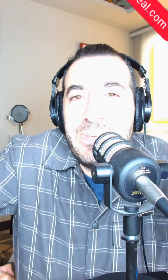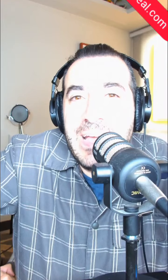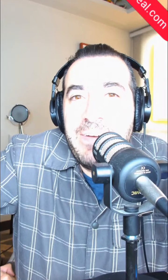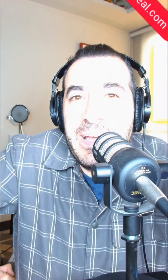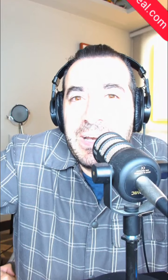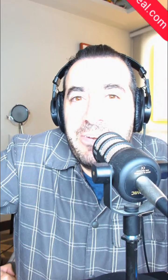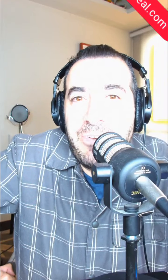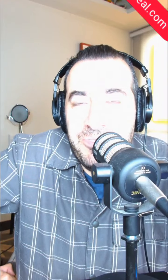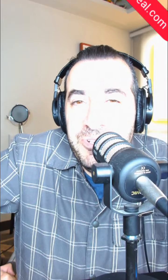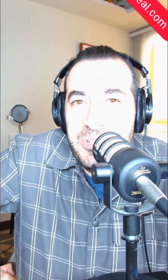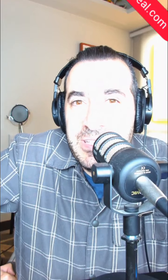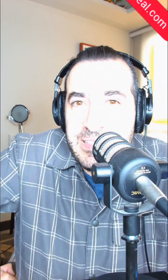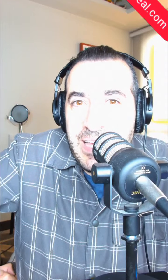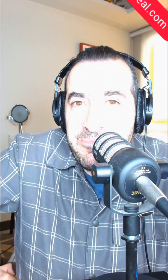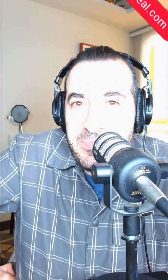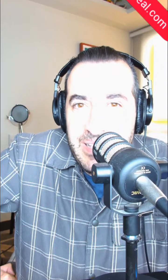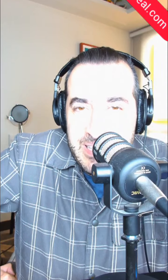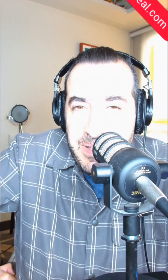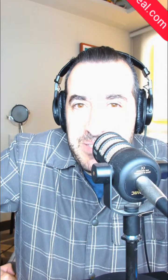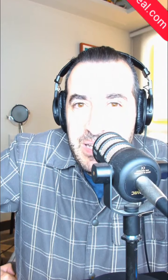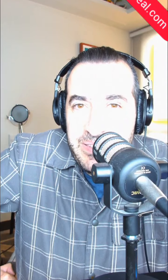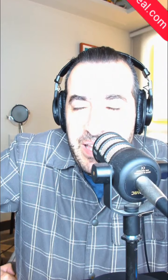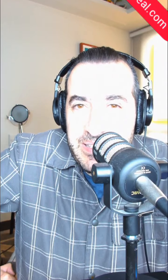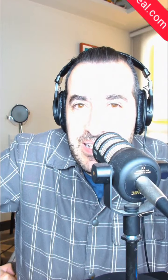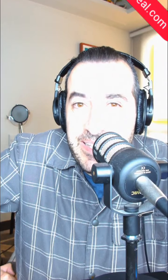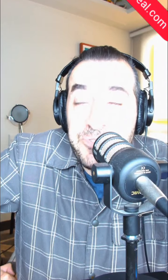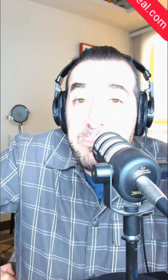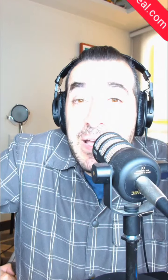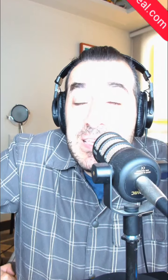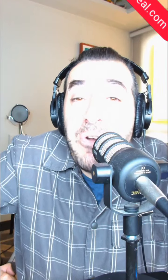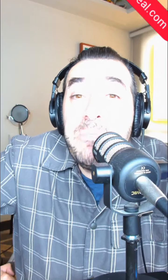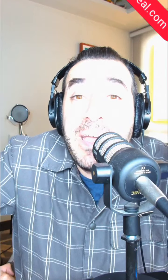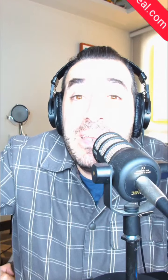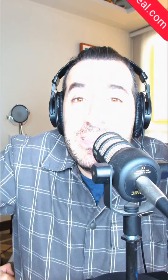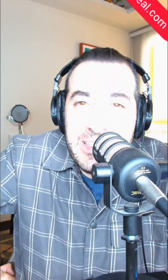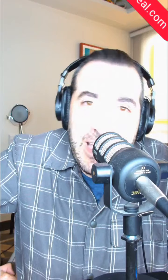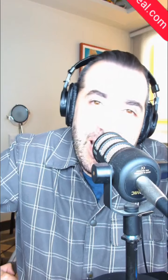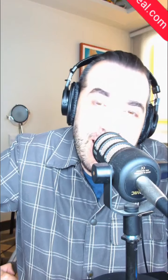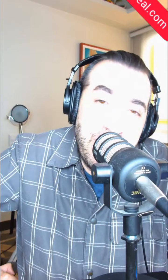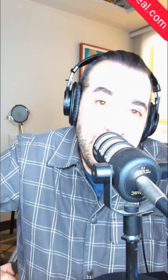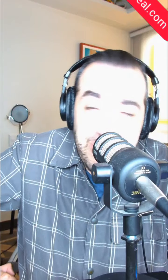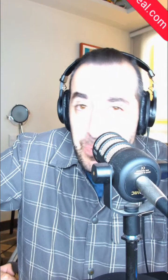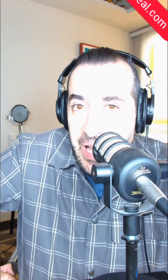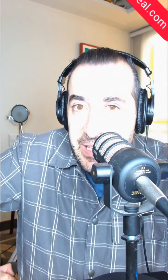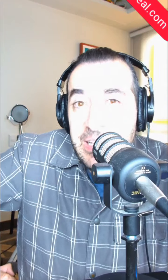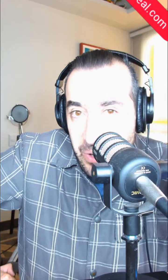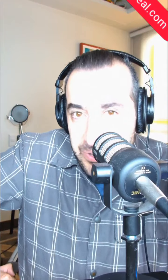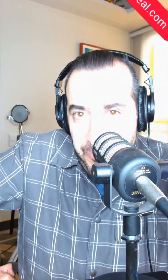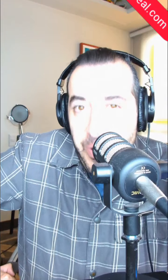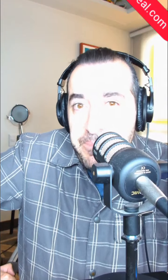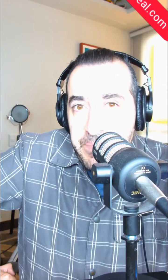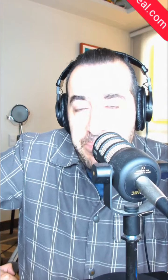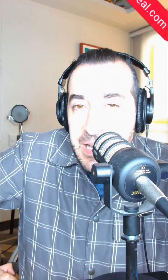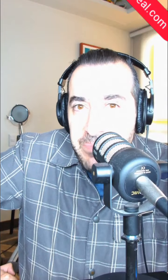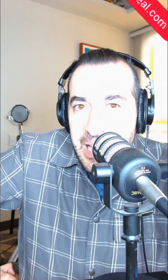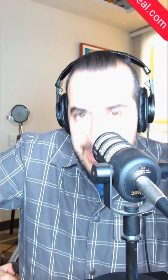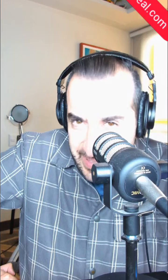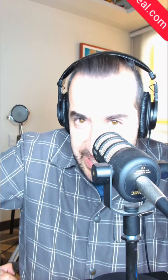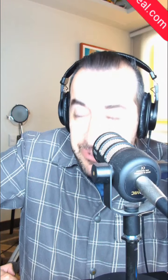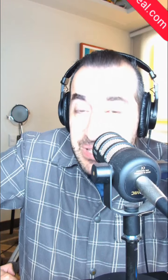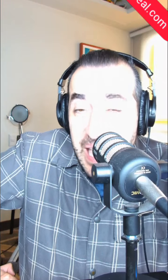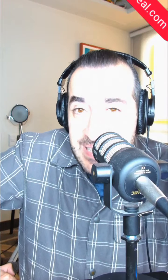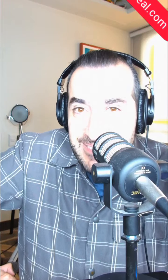no llegaban a Guerrero cuando están las bases militares en el centro del país, ahora imagínense llegar a la península. Cuando fue Vilma,